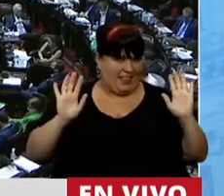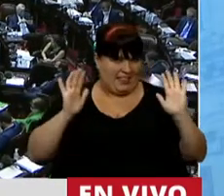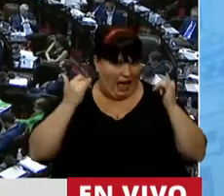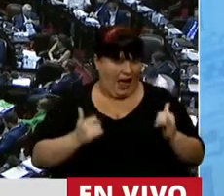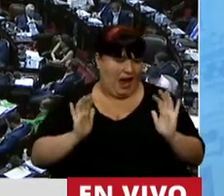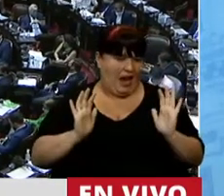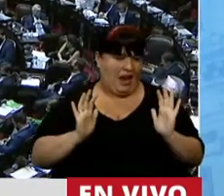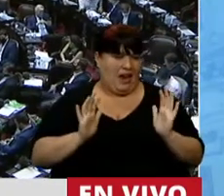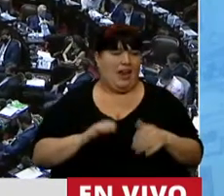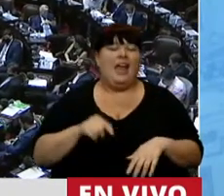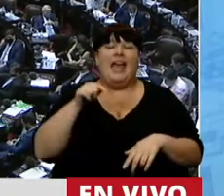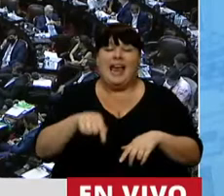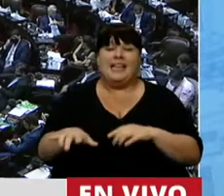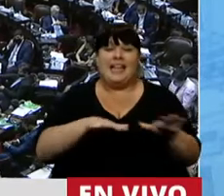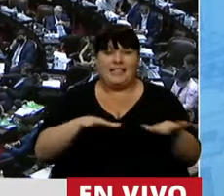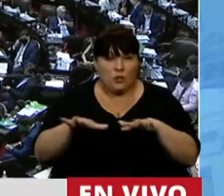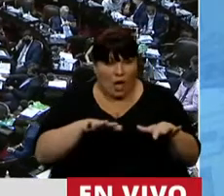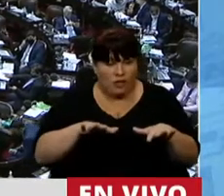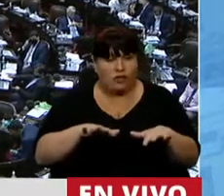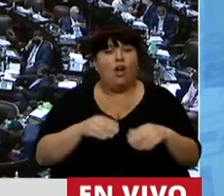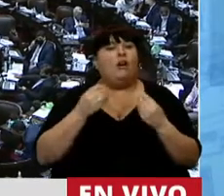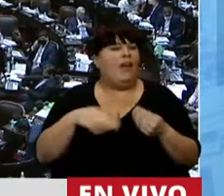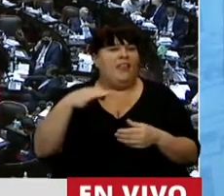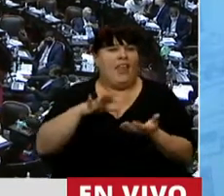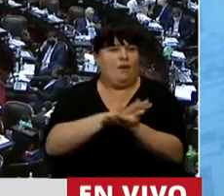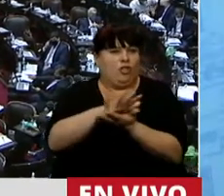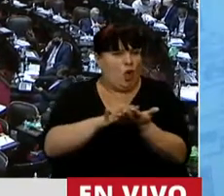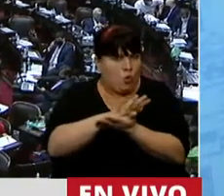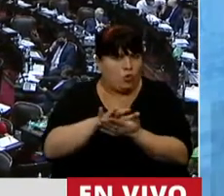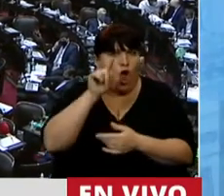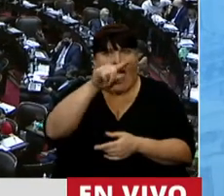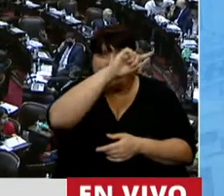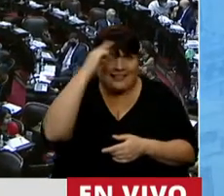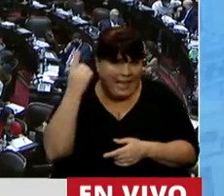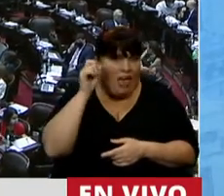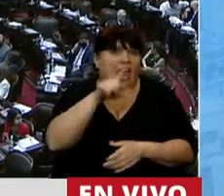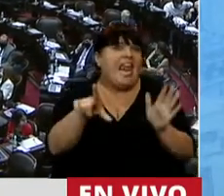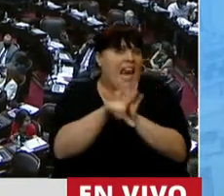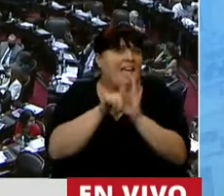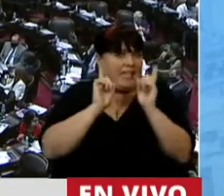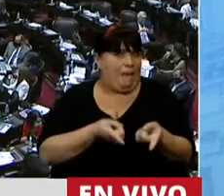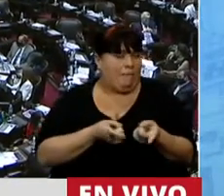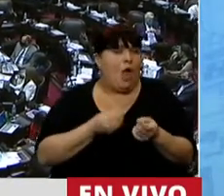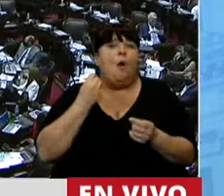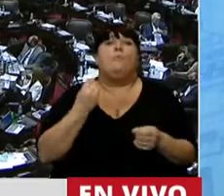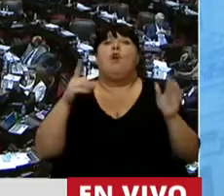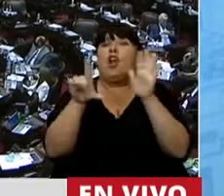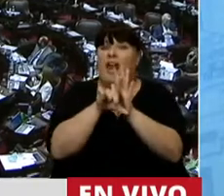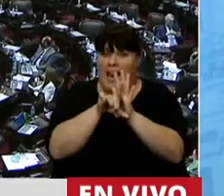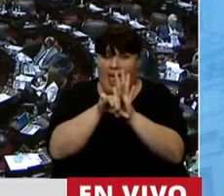sociedad. Y esta situación la tienen que resolver el Estado y sus leyes, porque las